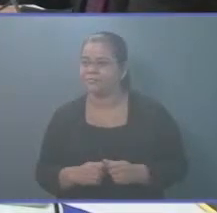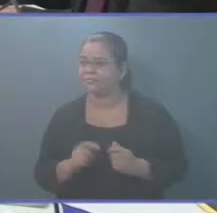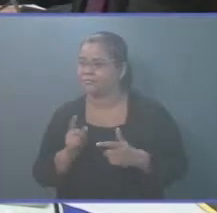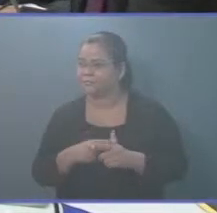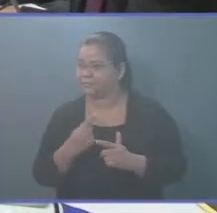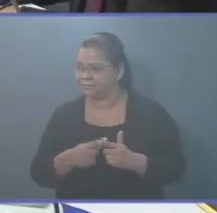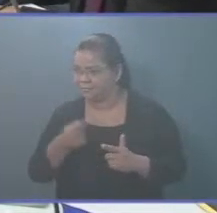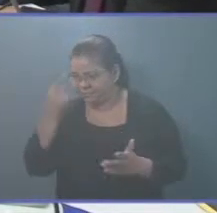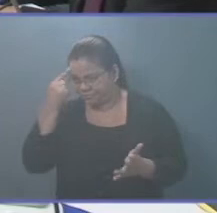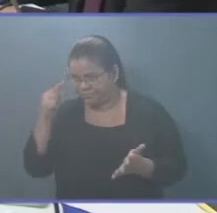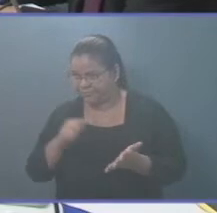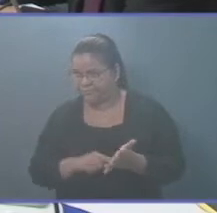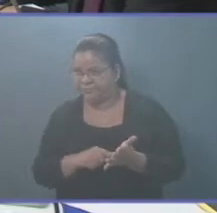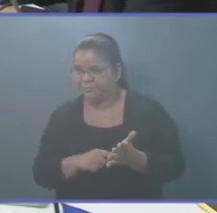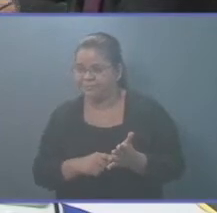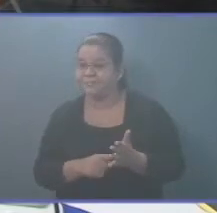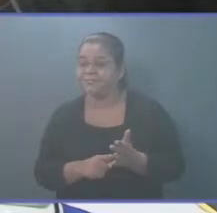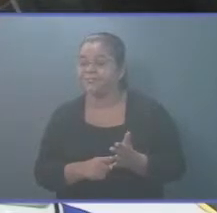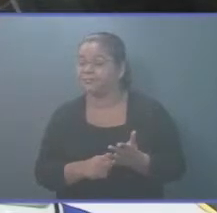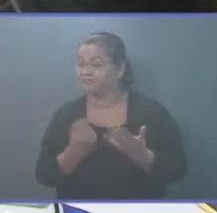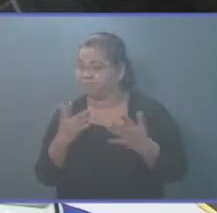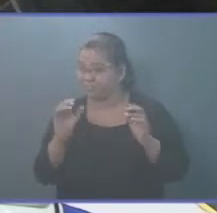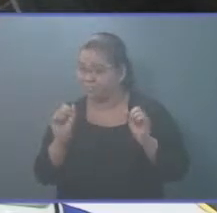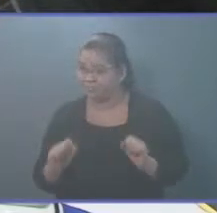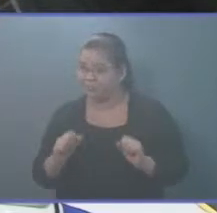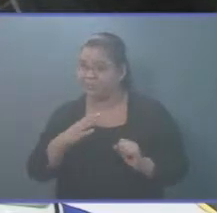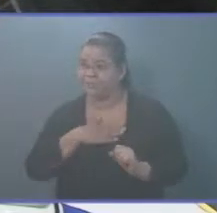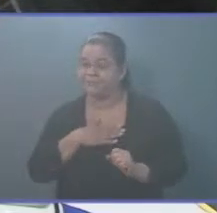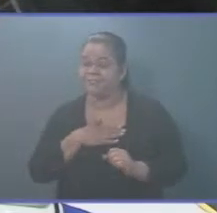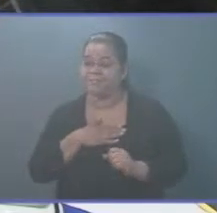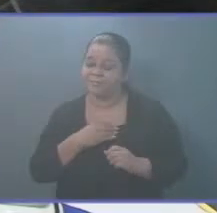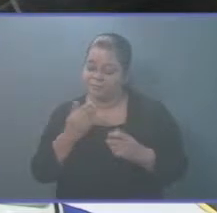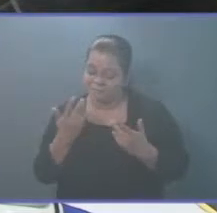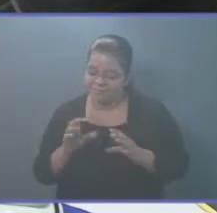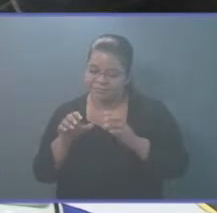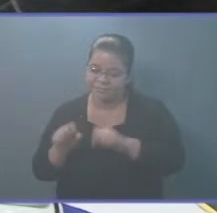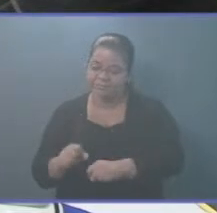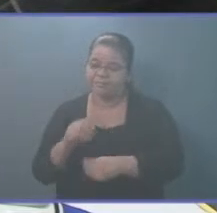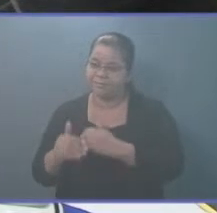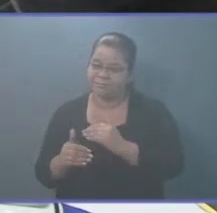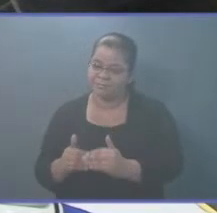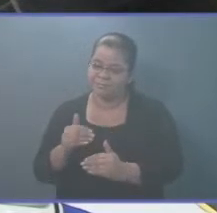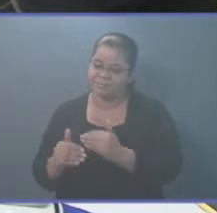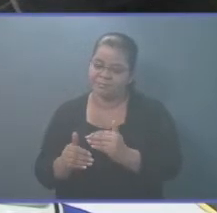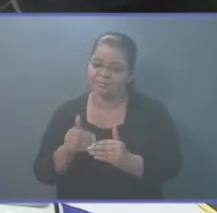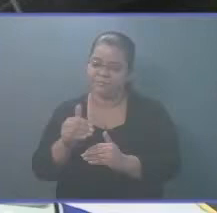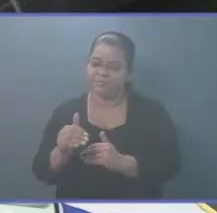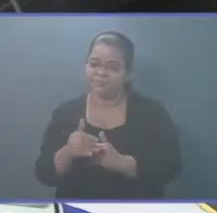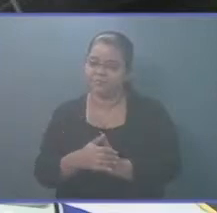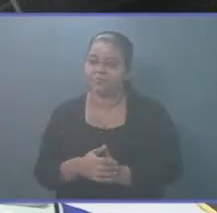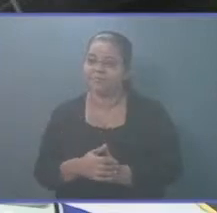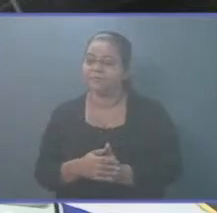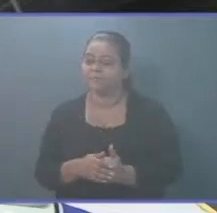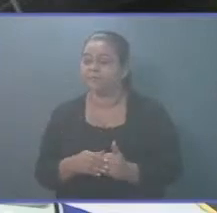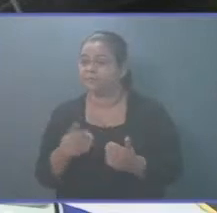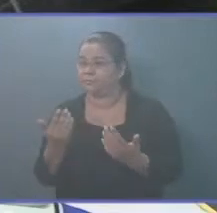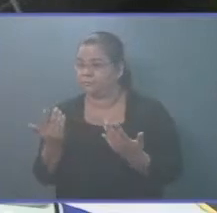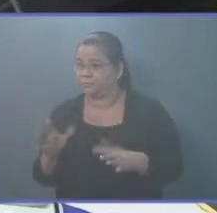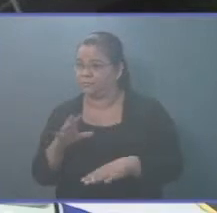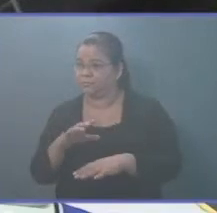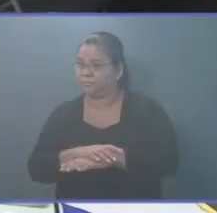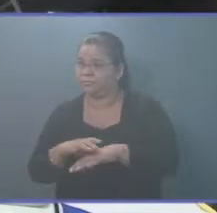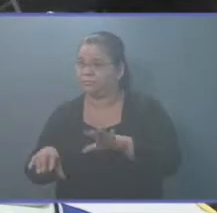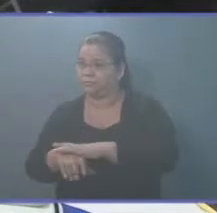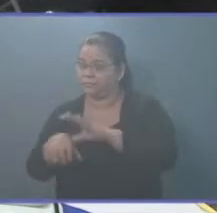y durante la detención en flagrancia o durante procedimientos de detención en flagrancia Perdón,